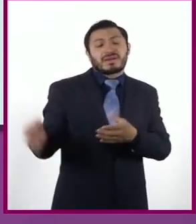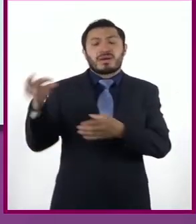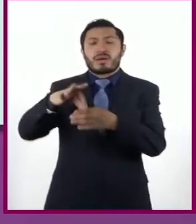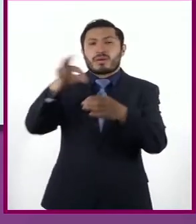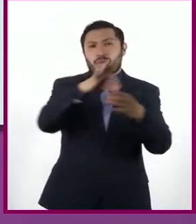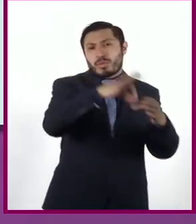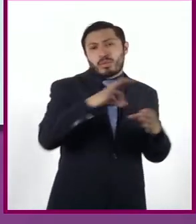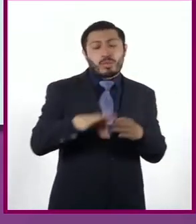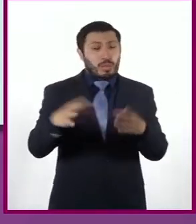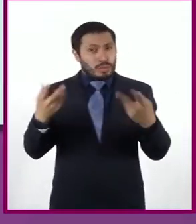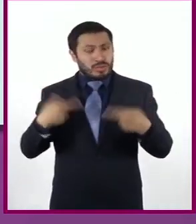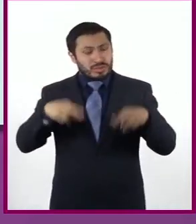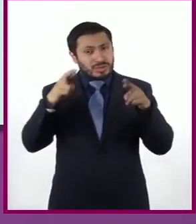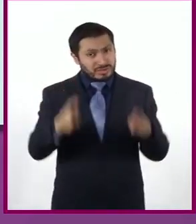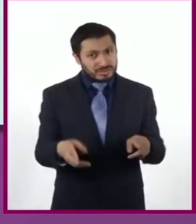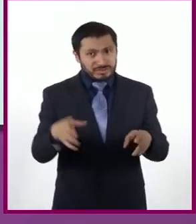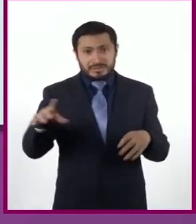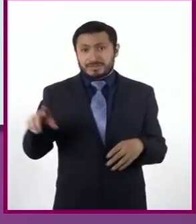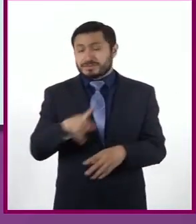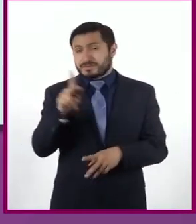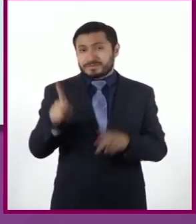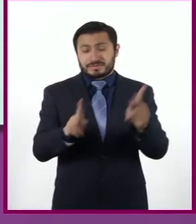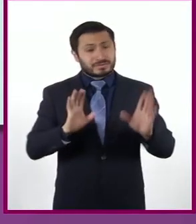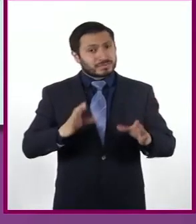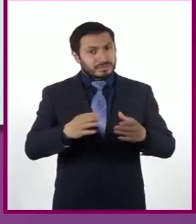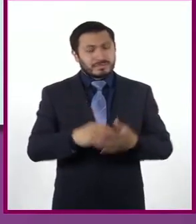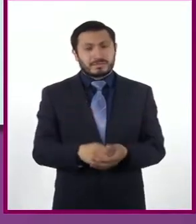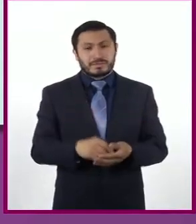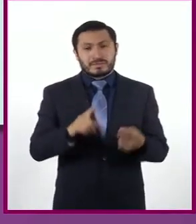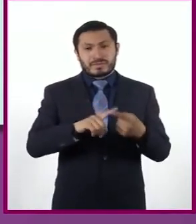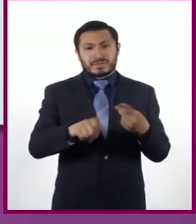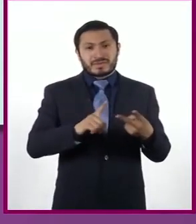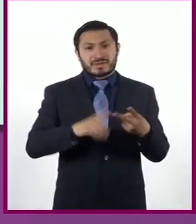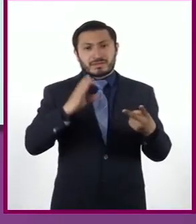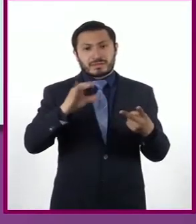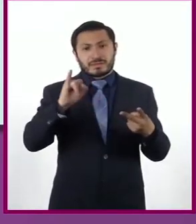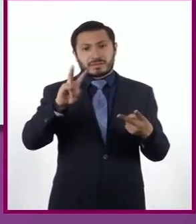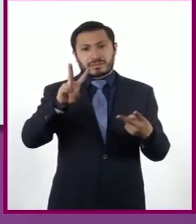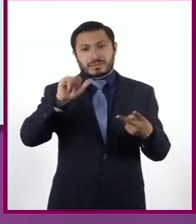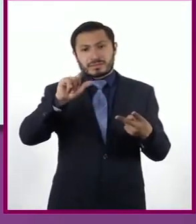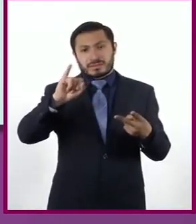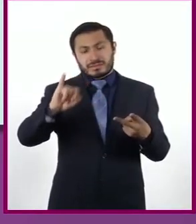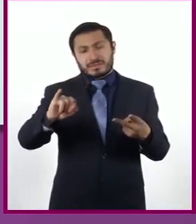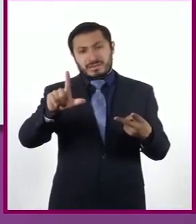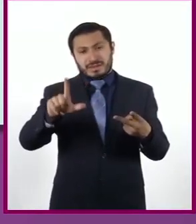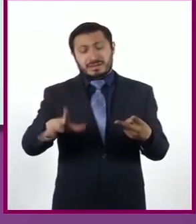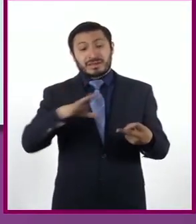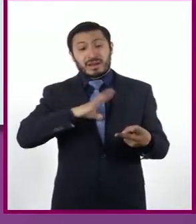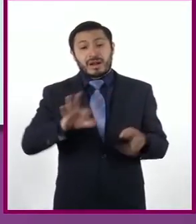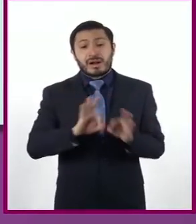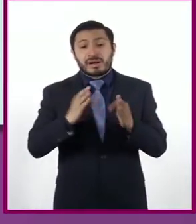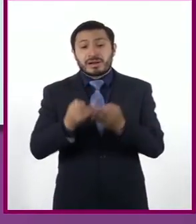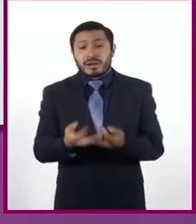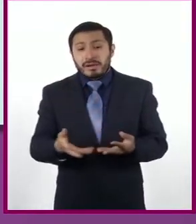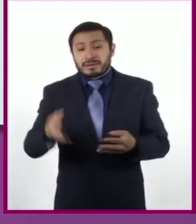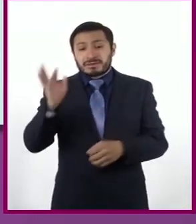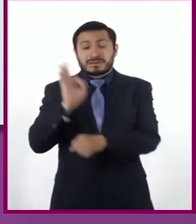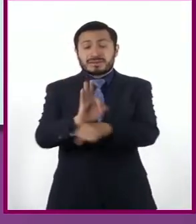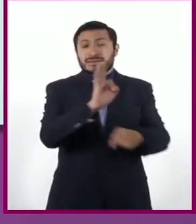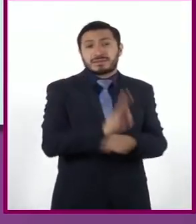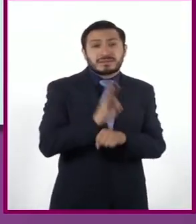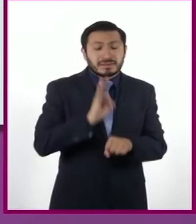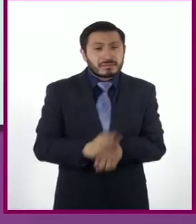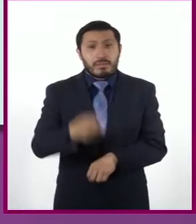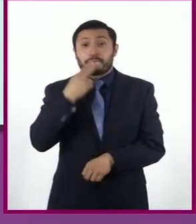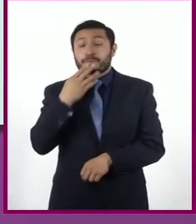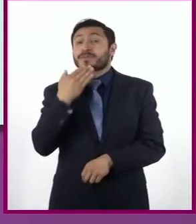la elección de representantes. La dimensión civil involucra el empleo de mecanismos para la defensa y ejercicio de